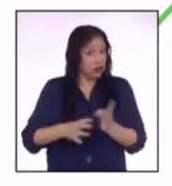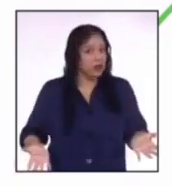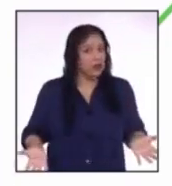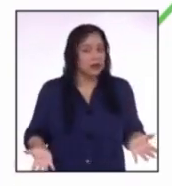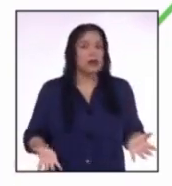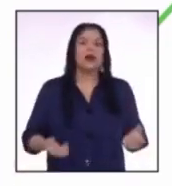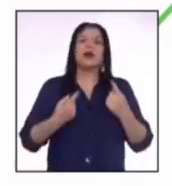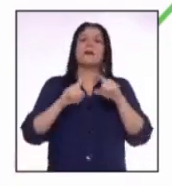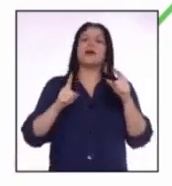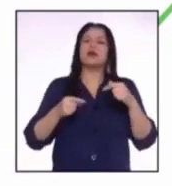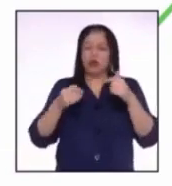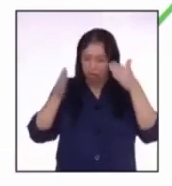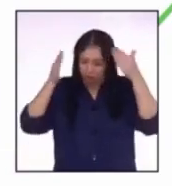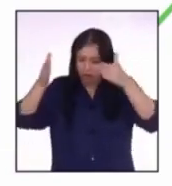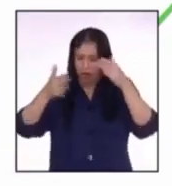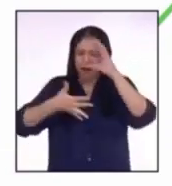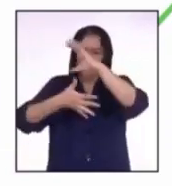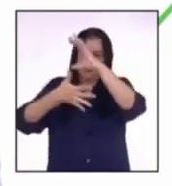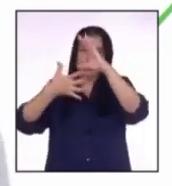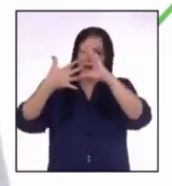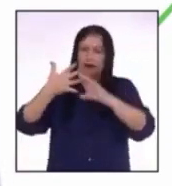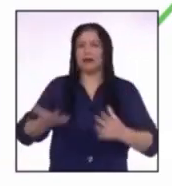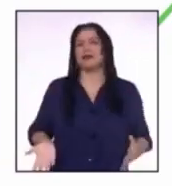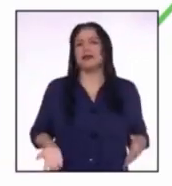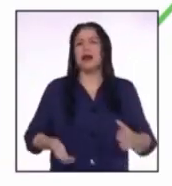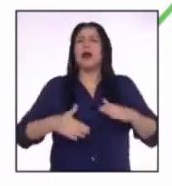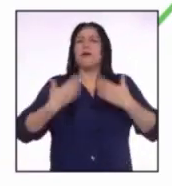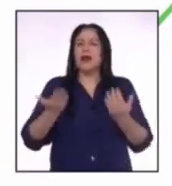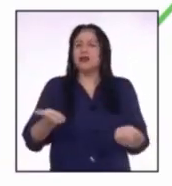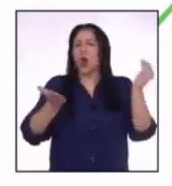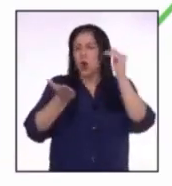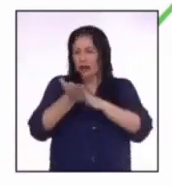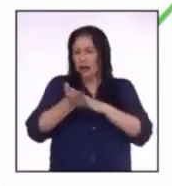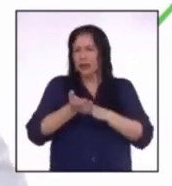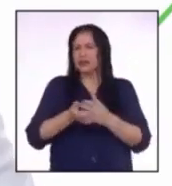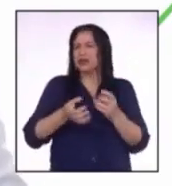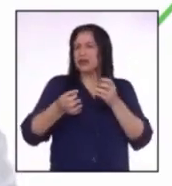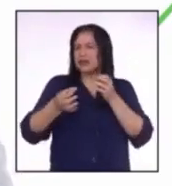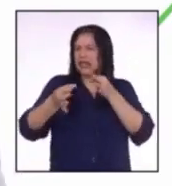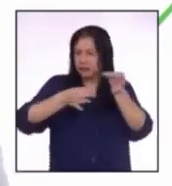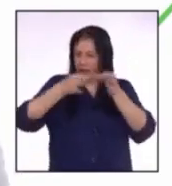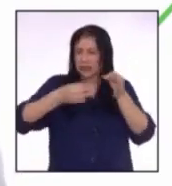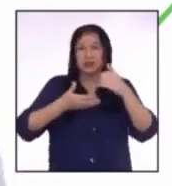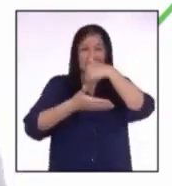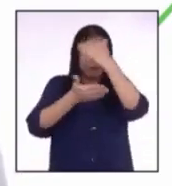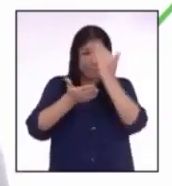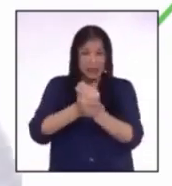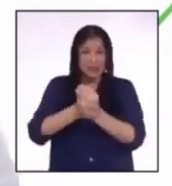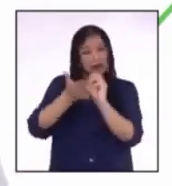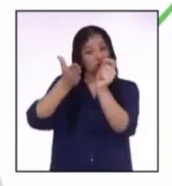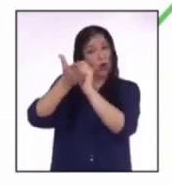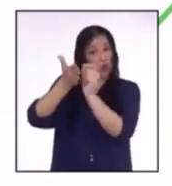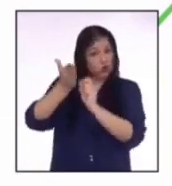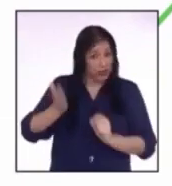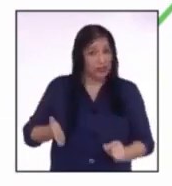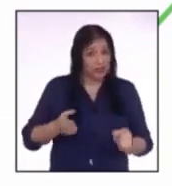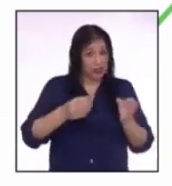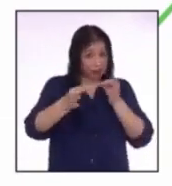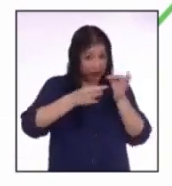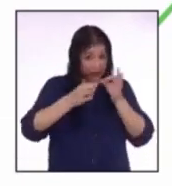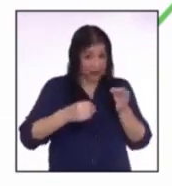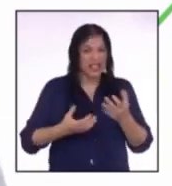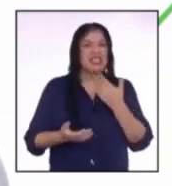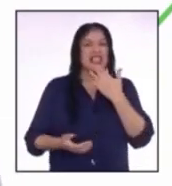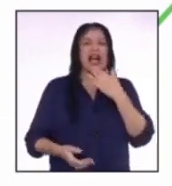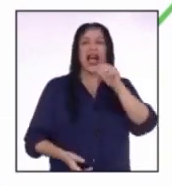pero me centré mucho en las características puedes por favor repetir la explicación sobre las partes del texto adela